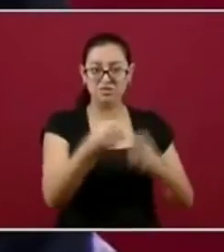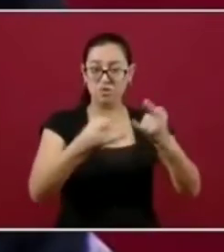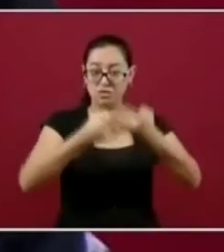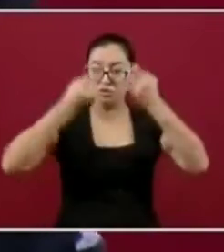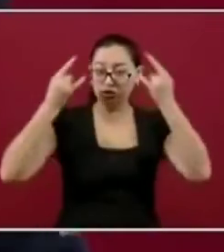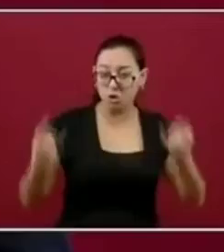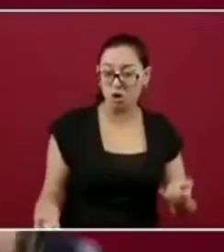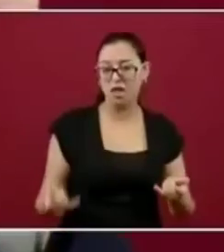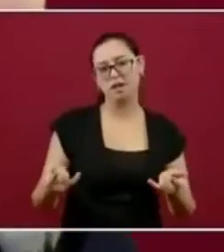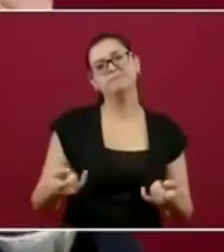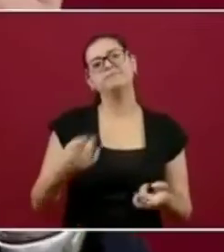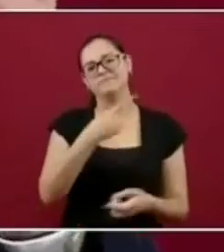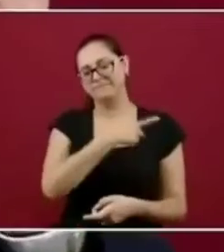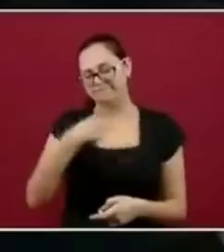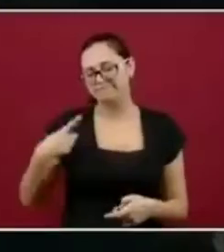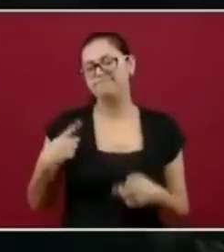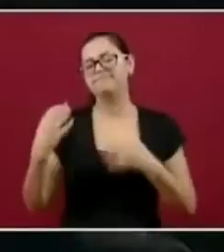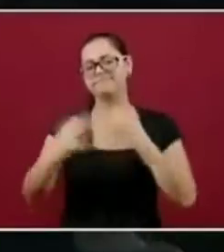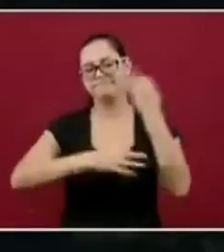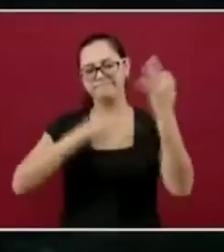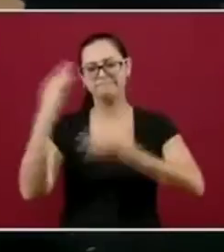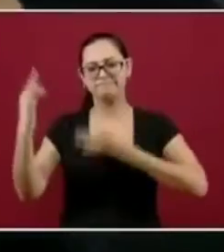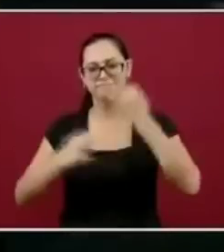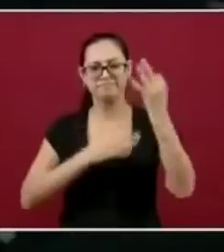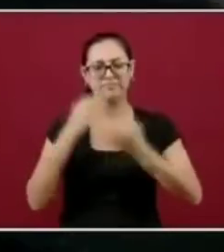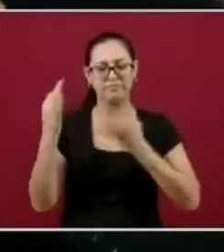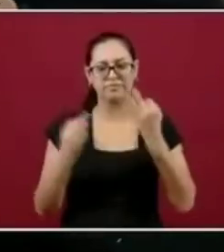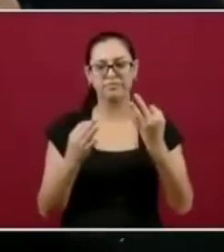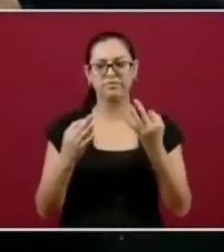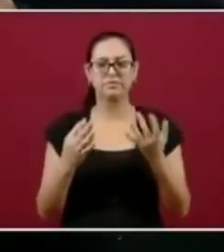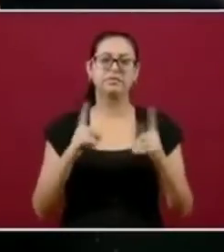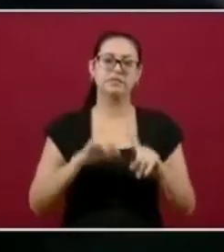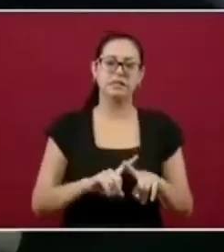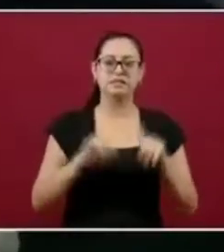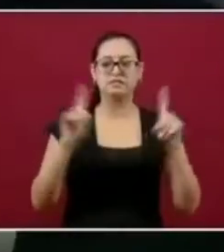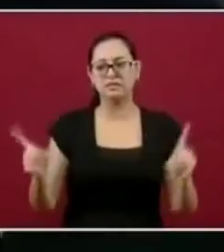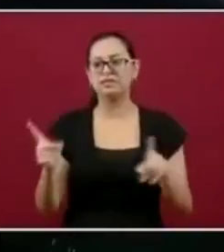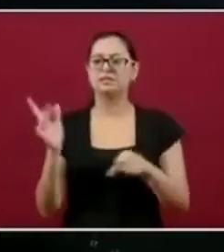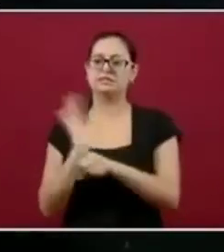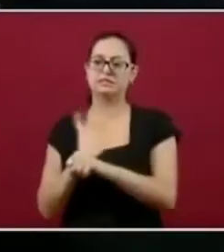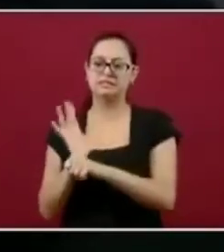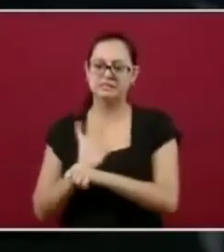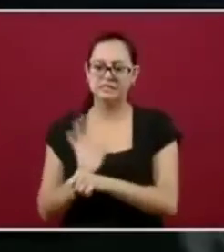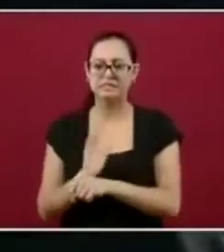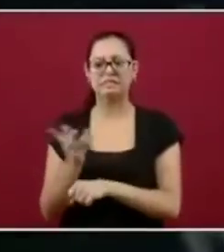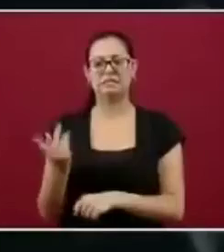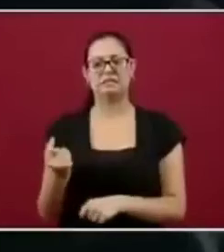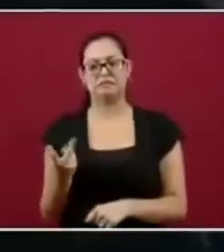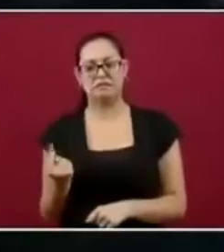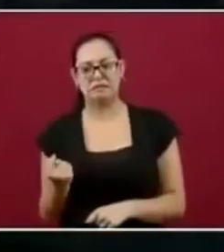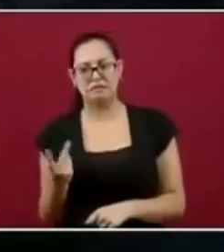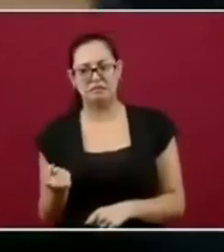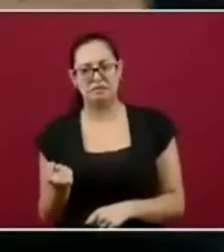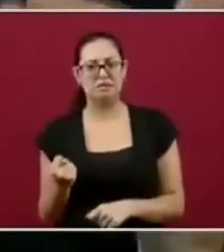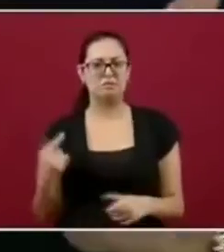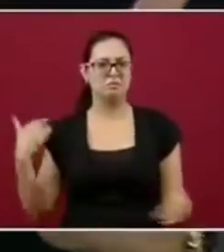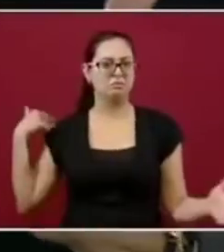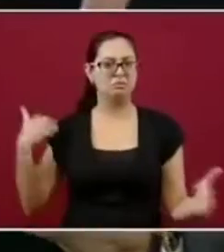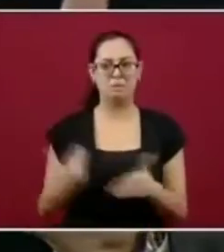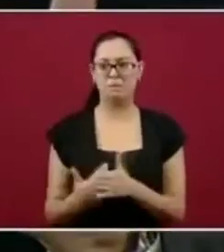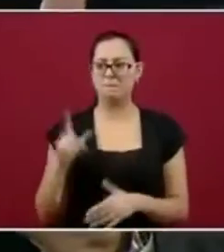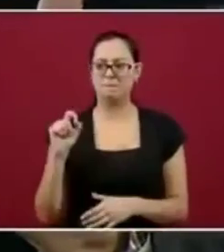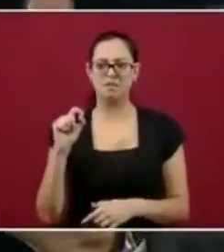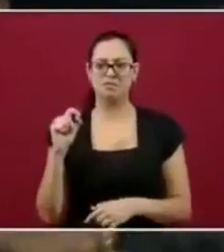En esto en sentido inverso a lo que ha sido la narrativa en cine, en televisión, en series de los últimos 20